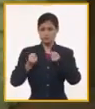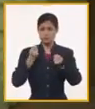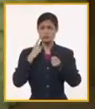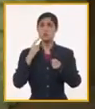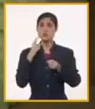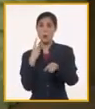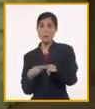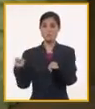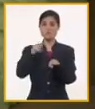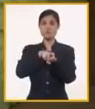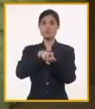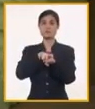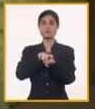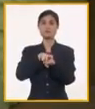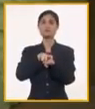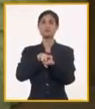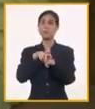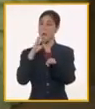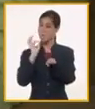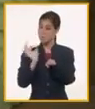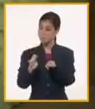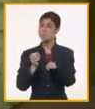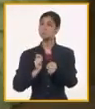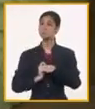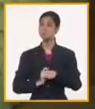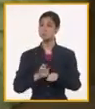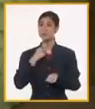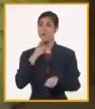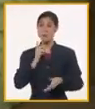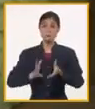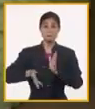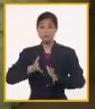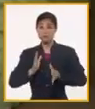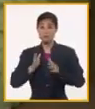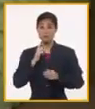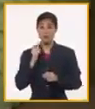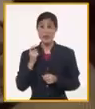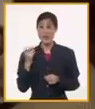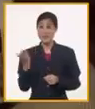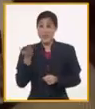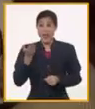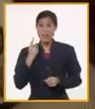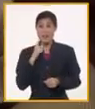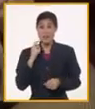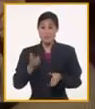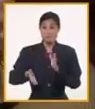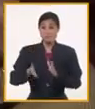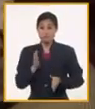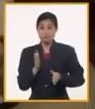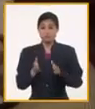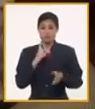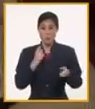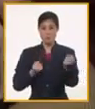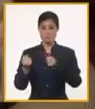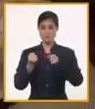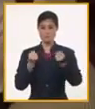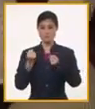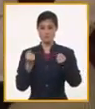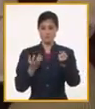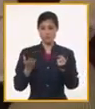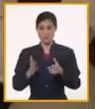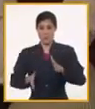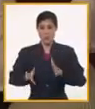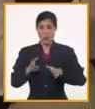monto. Efectivamente. Bueno, tuve que salir y caerle detrás, él adelante, despacito, yo me